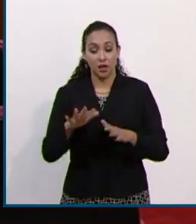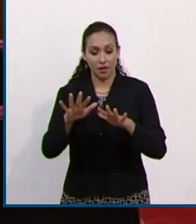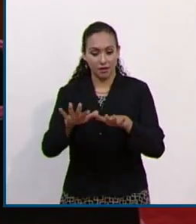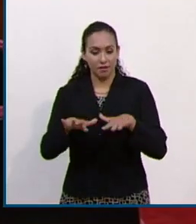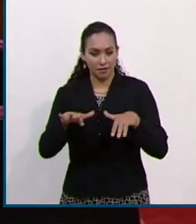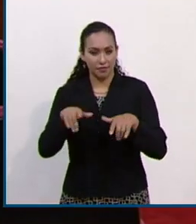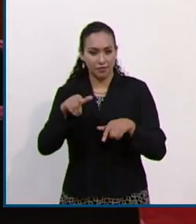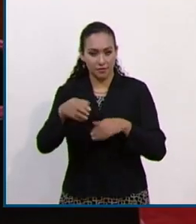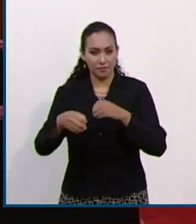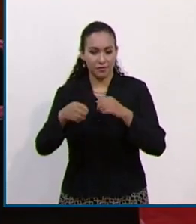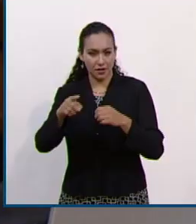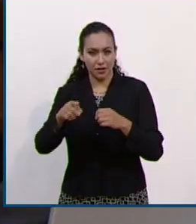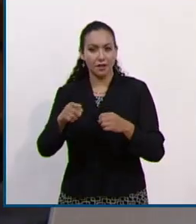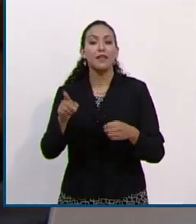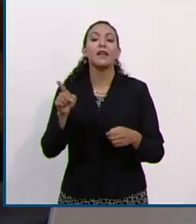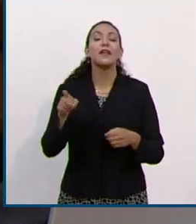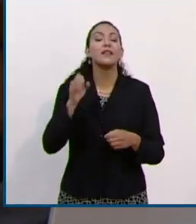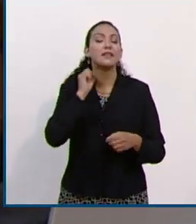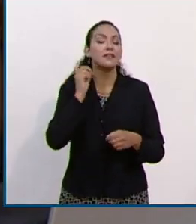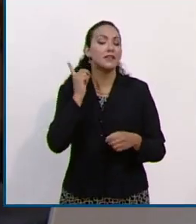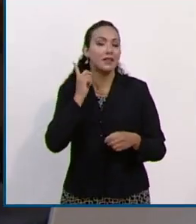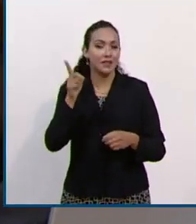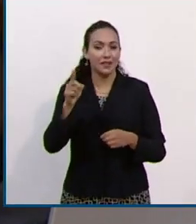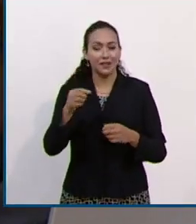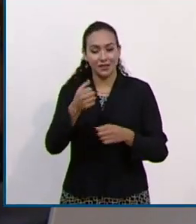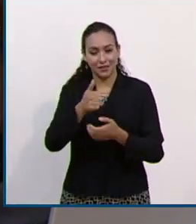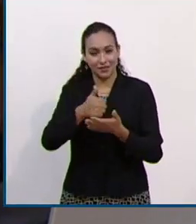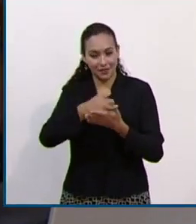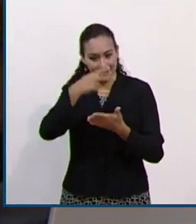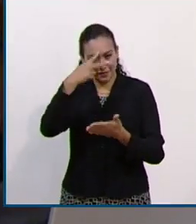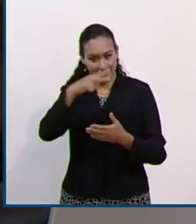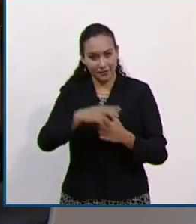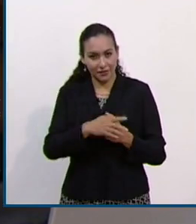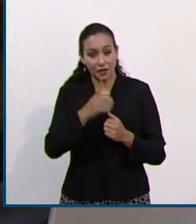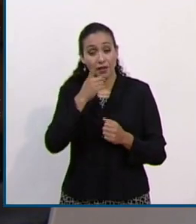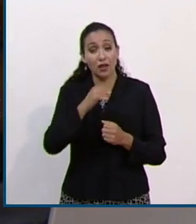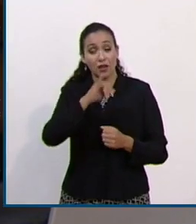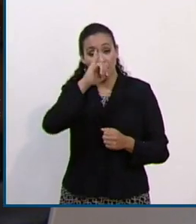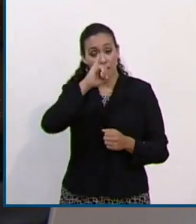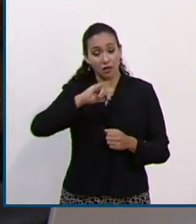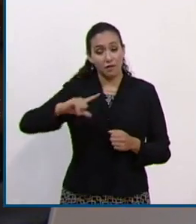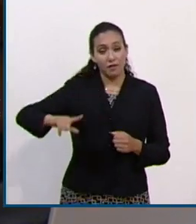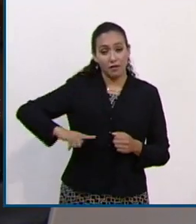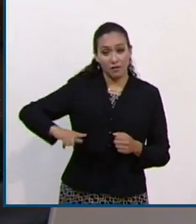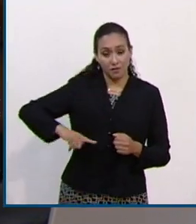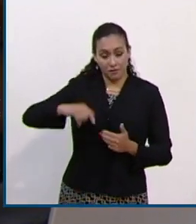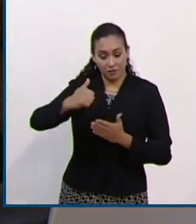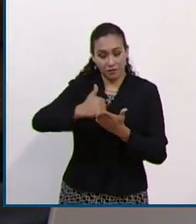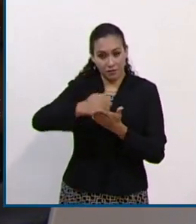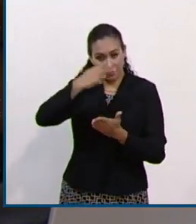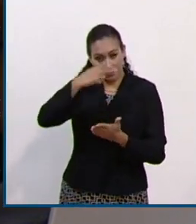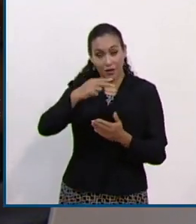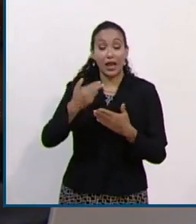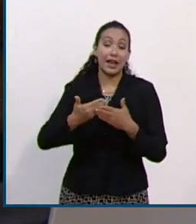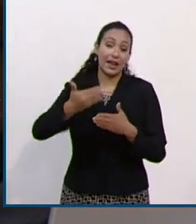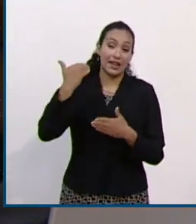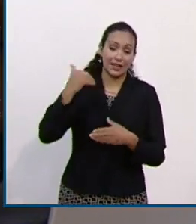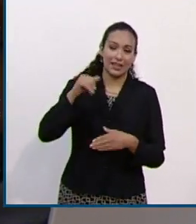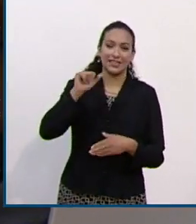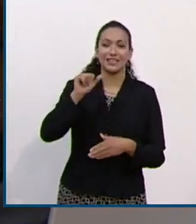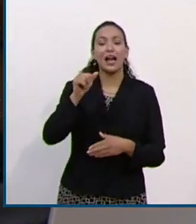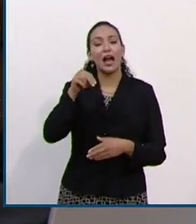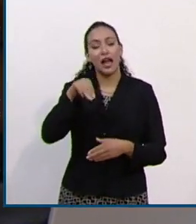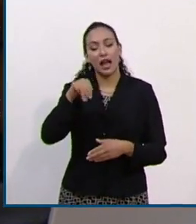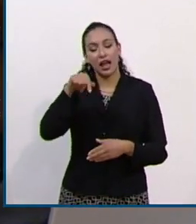del entonces Distrito Federal hizo valer que el jefe de gobierno del Distrito Federal, es decir, Andrés Manuel López